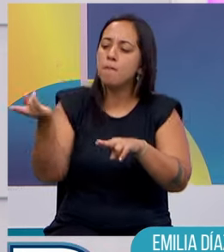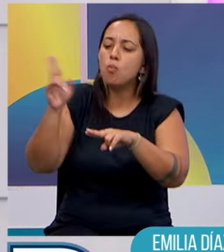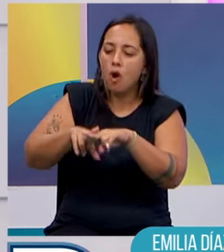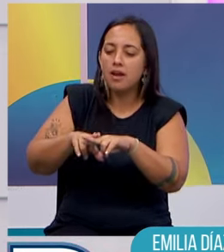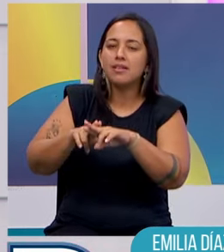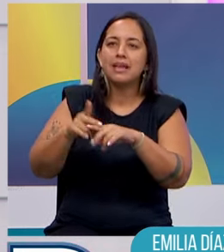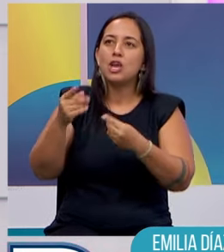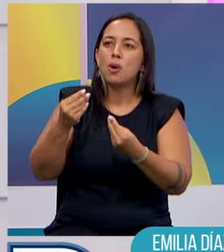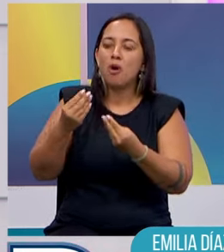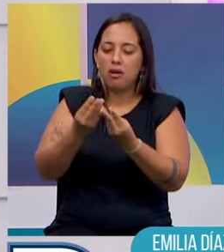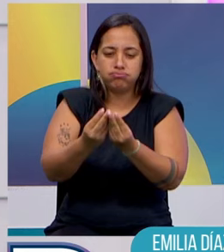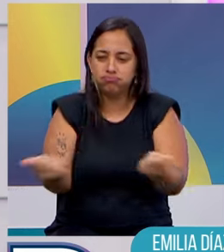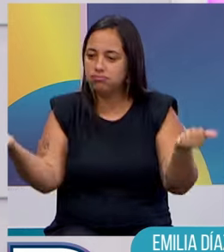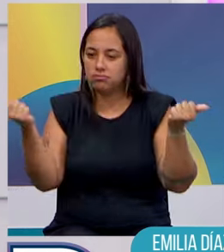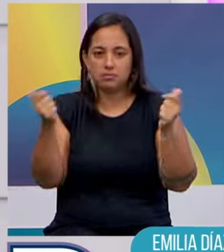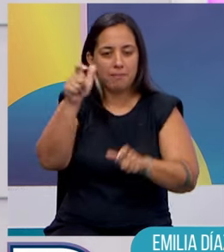queridos